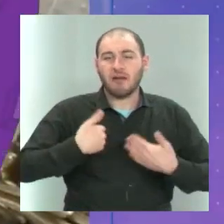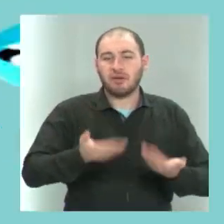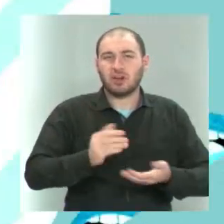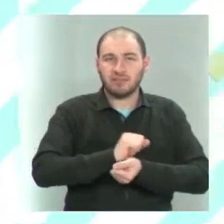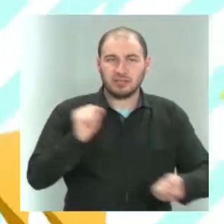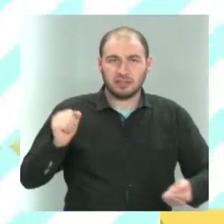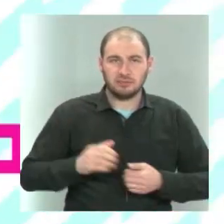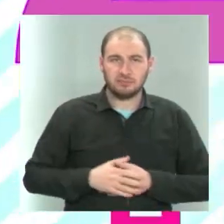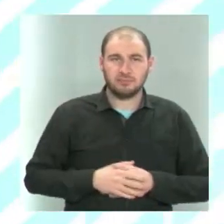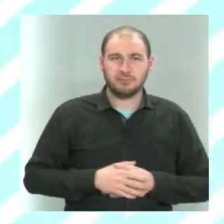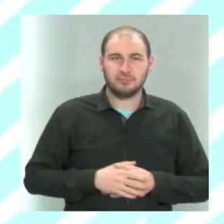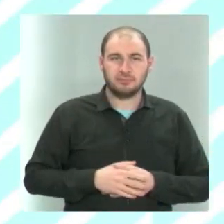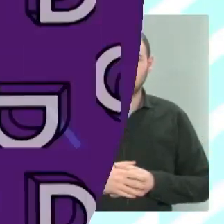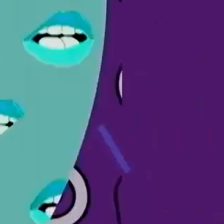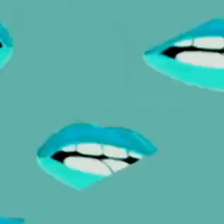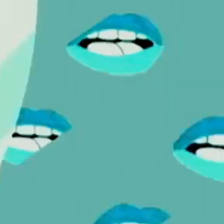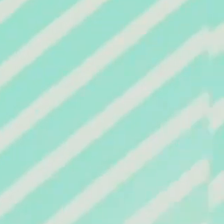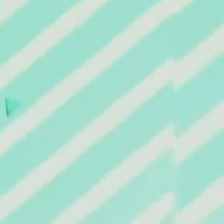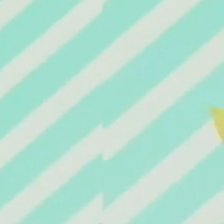libertad.